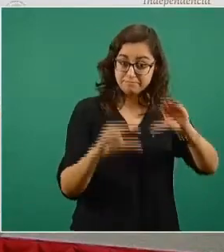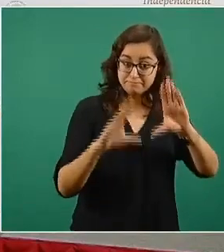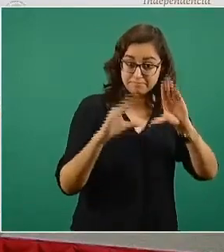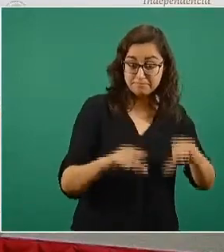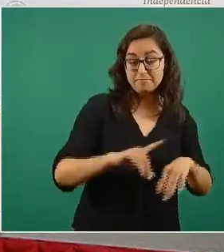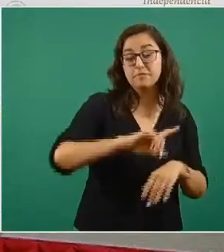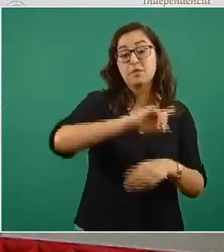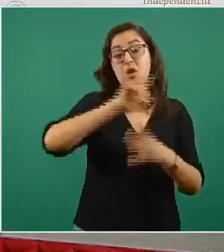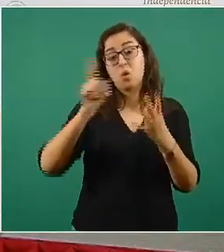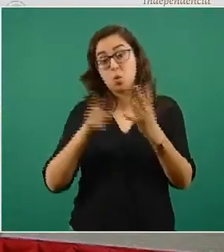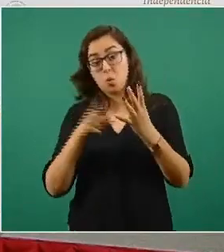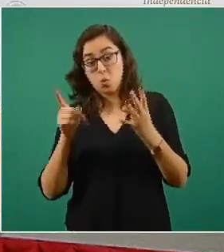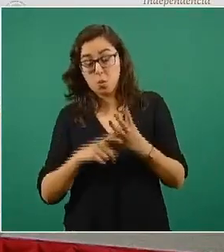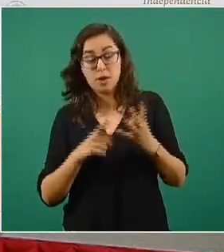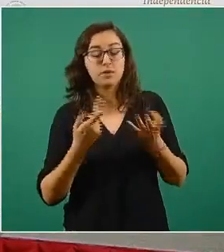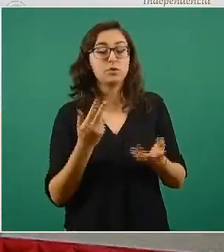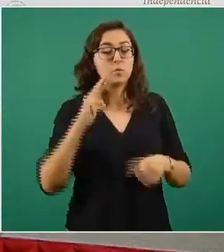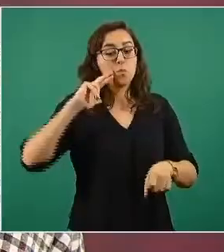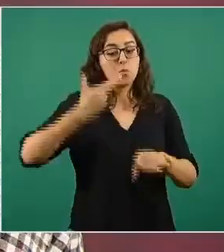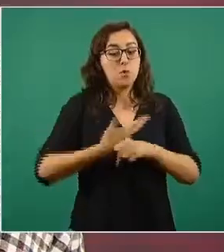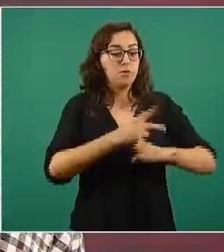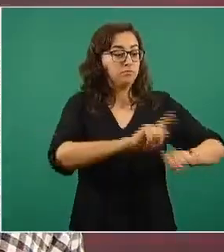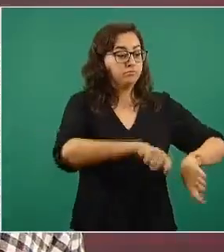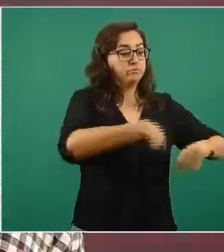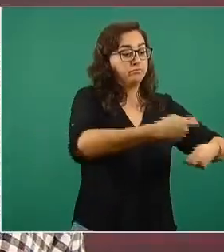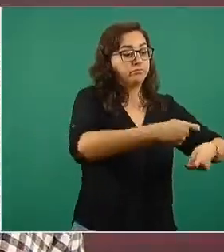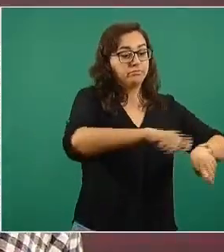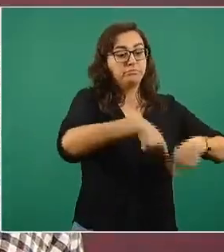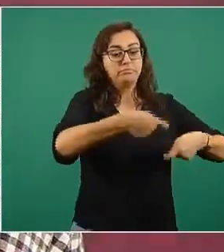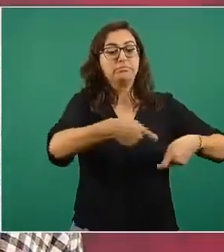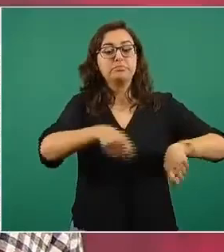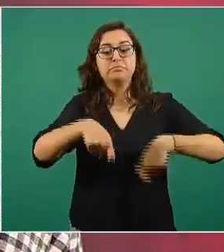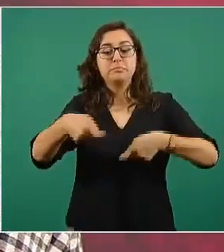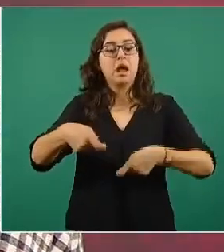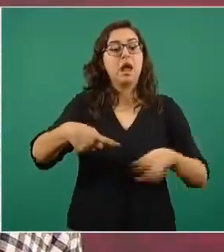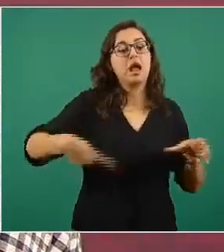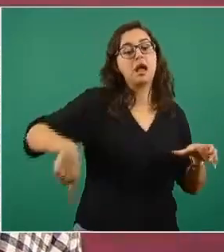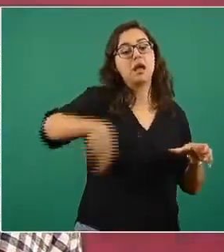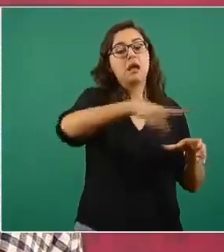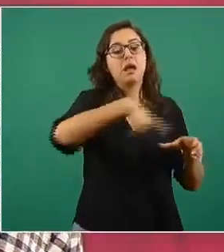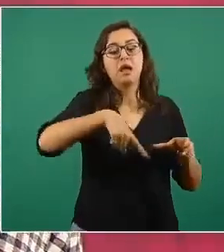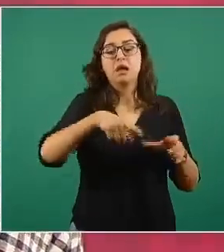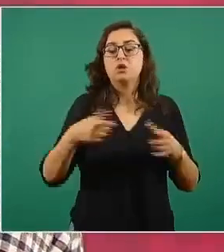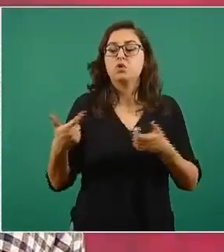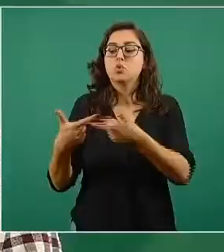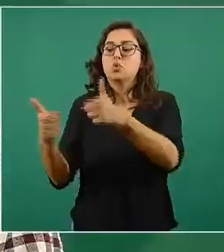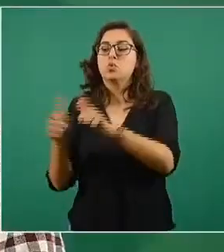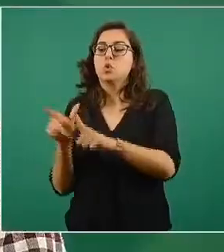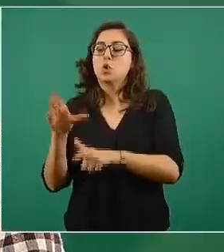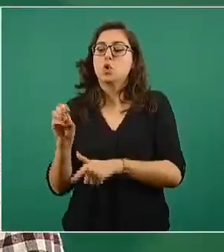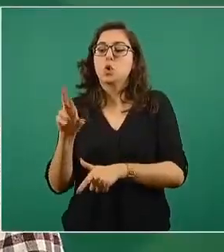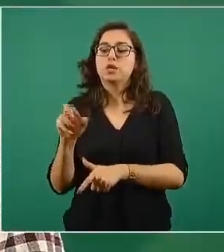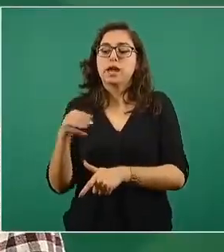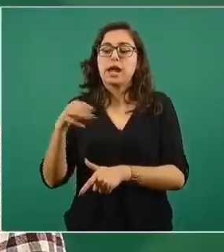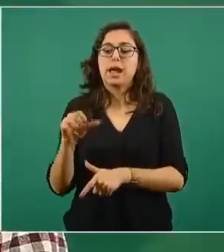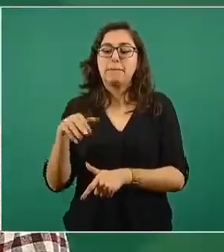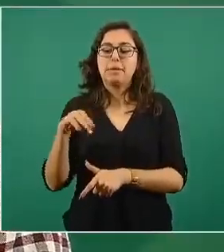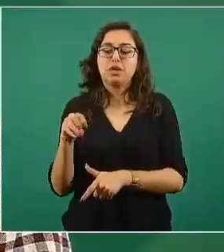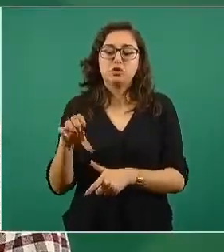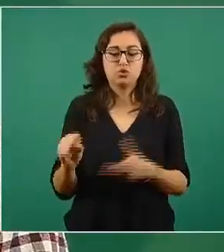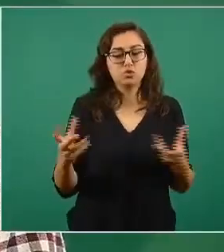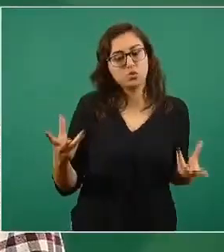de tareas para el personal voluntario que se incorporará a las brigadas Correcaminos para la